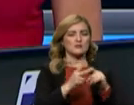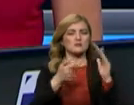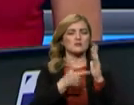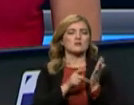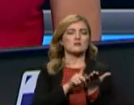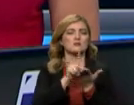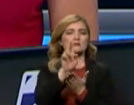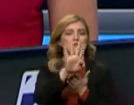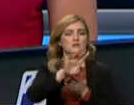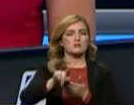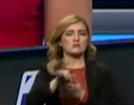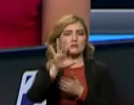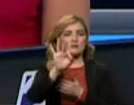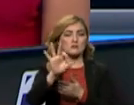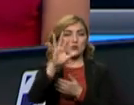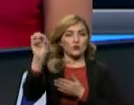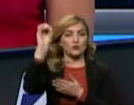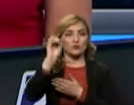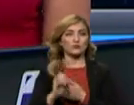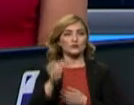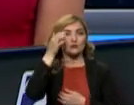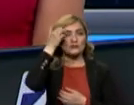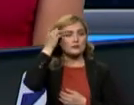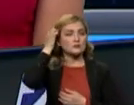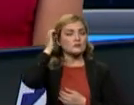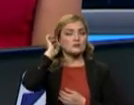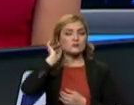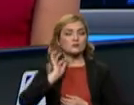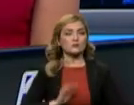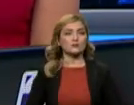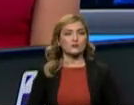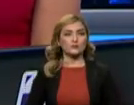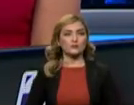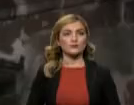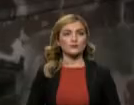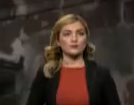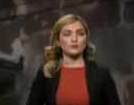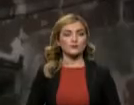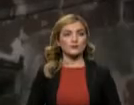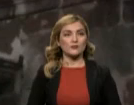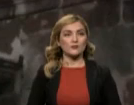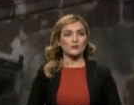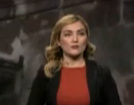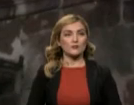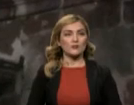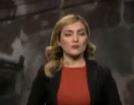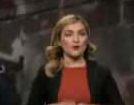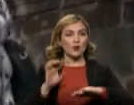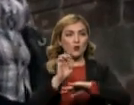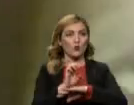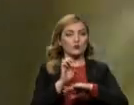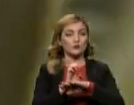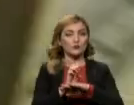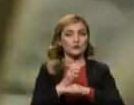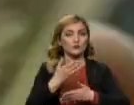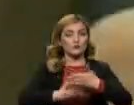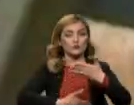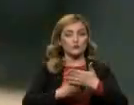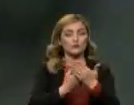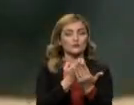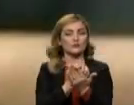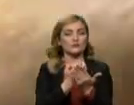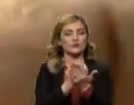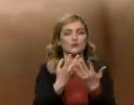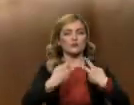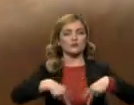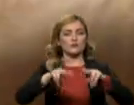del 4,99%. Aquí el detalle de esta noticia. Ecuador emitió un bono social soberano por